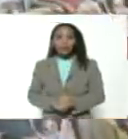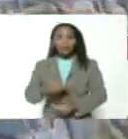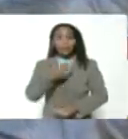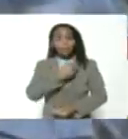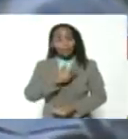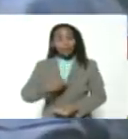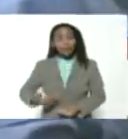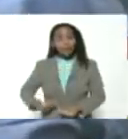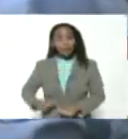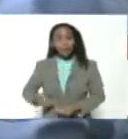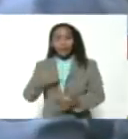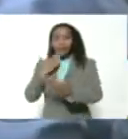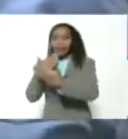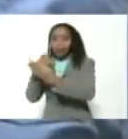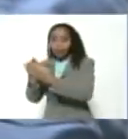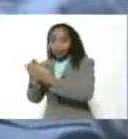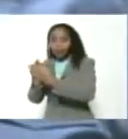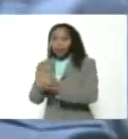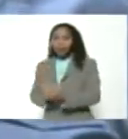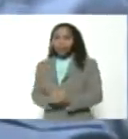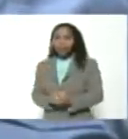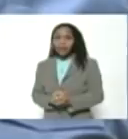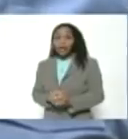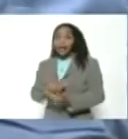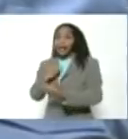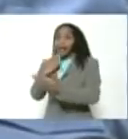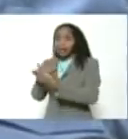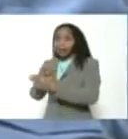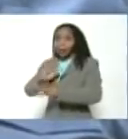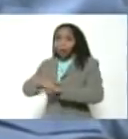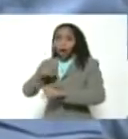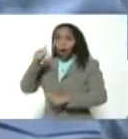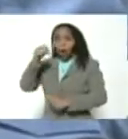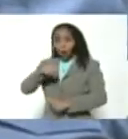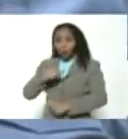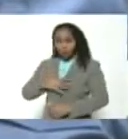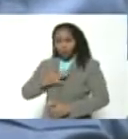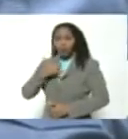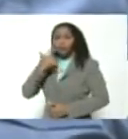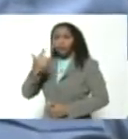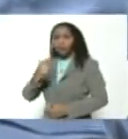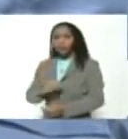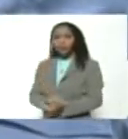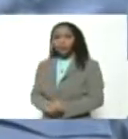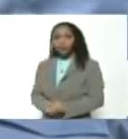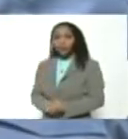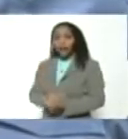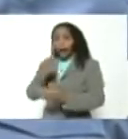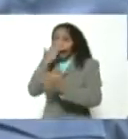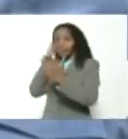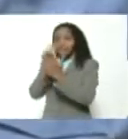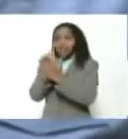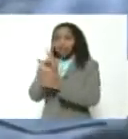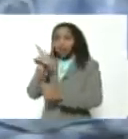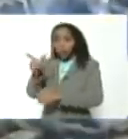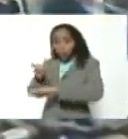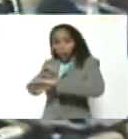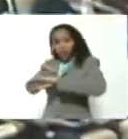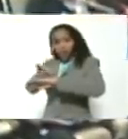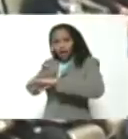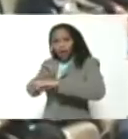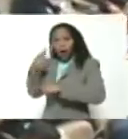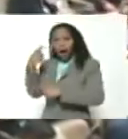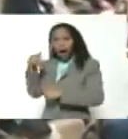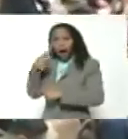Presidente, gracias. Gracias porque hoy puedo decir que al frente de su gobierno